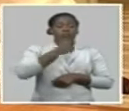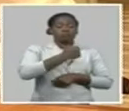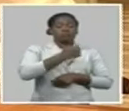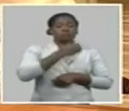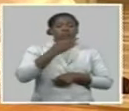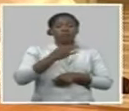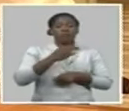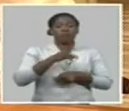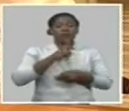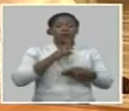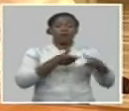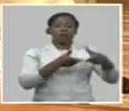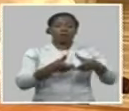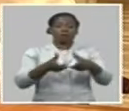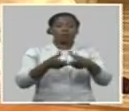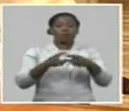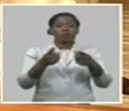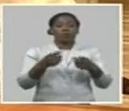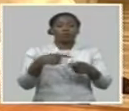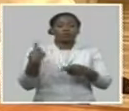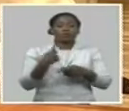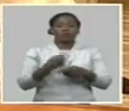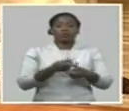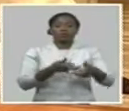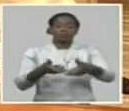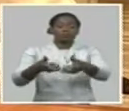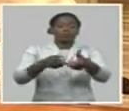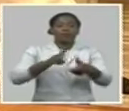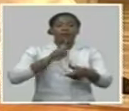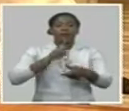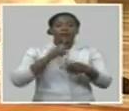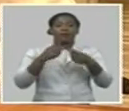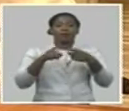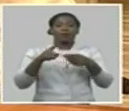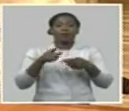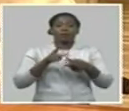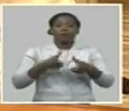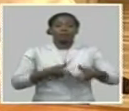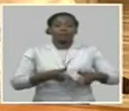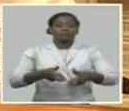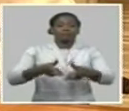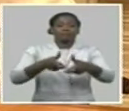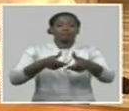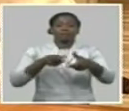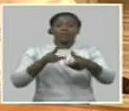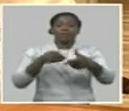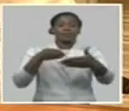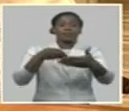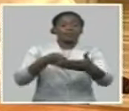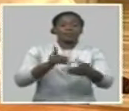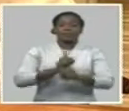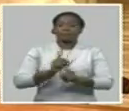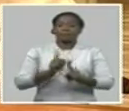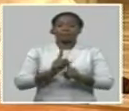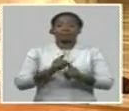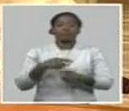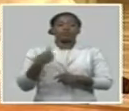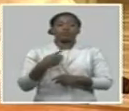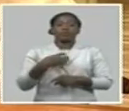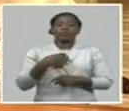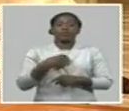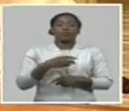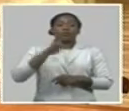las presiones en el día de ayer el análisis hicimos hoy a las 7 de la mañana hay que servirle a 31 mil 909 personas